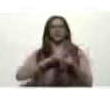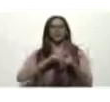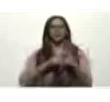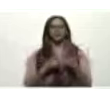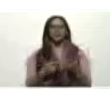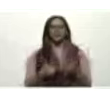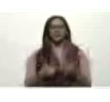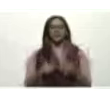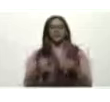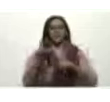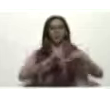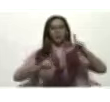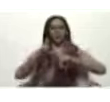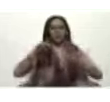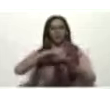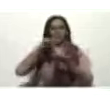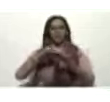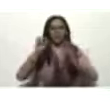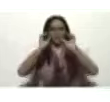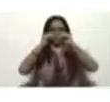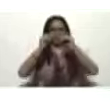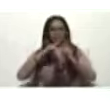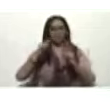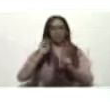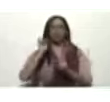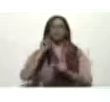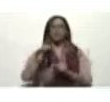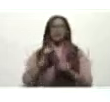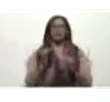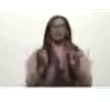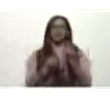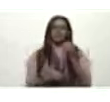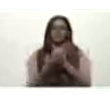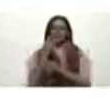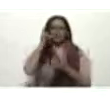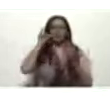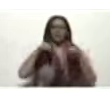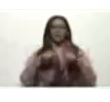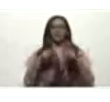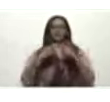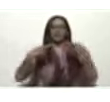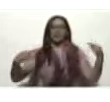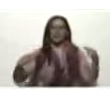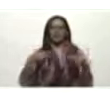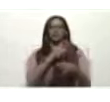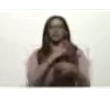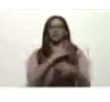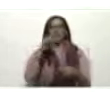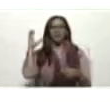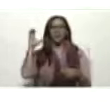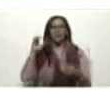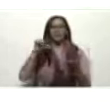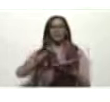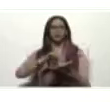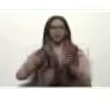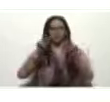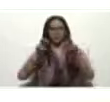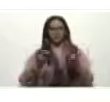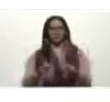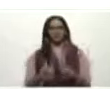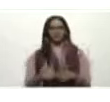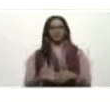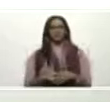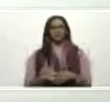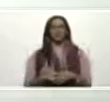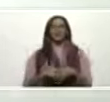Laboratorio Nacional de Microscopía Electrónica que usted está inaugurando hoy esté conectado en red con las universidades del país y los centros de investigación.